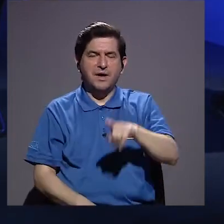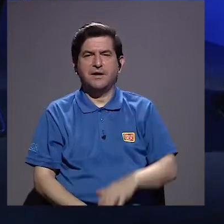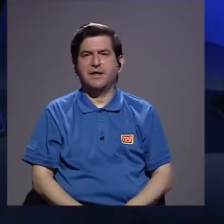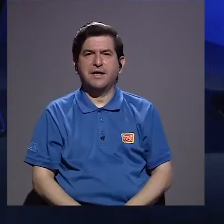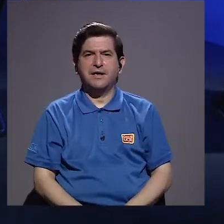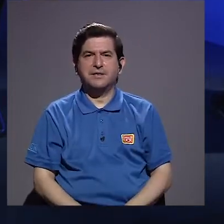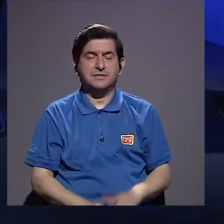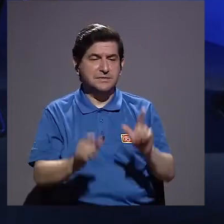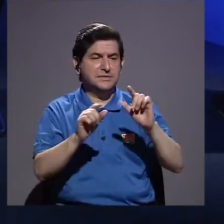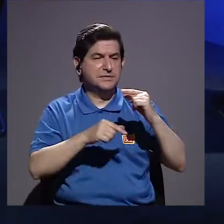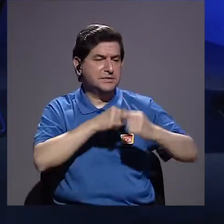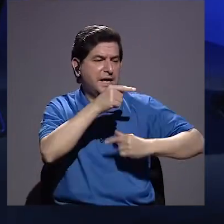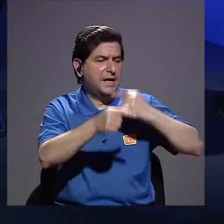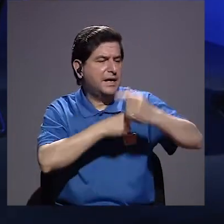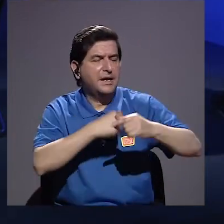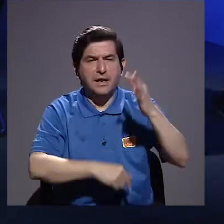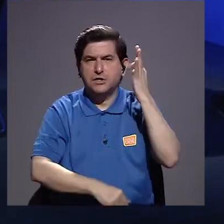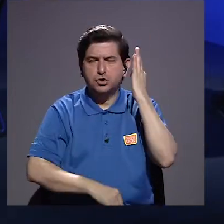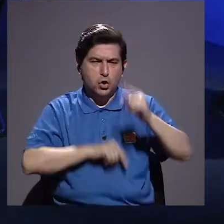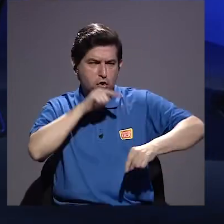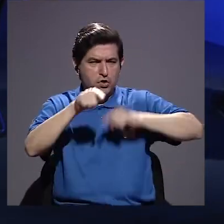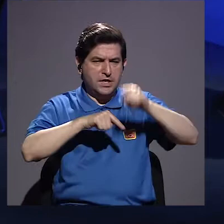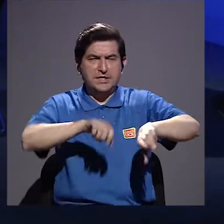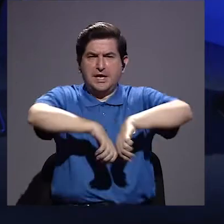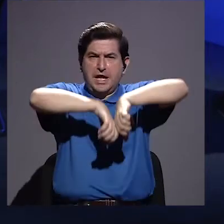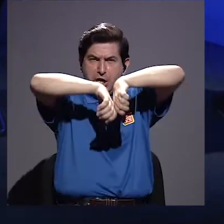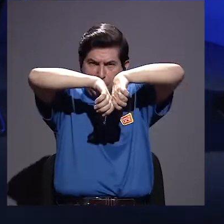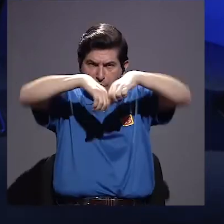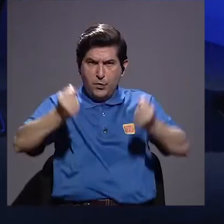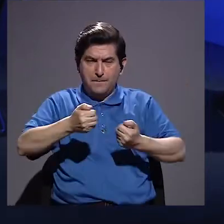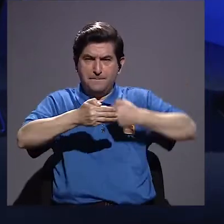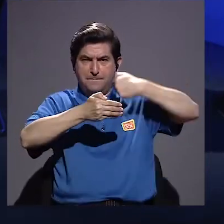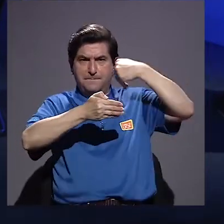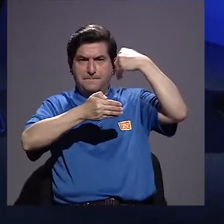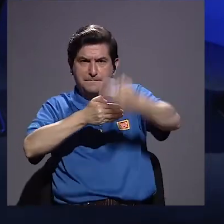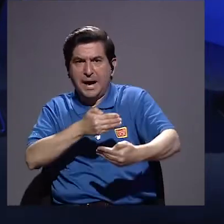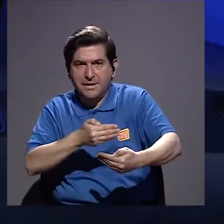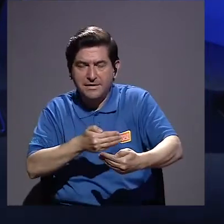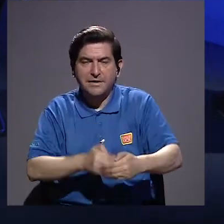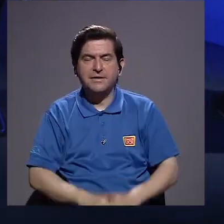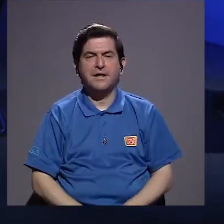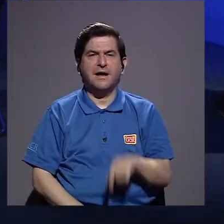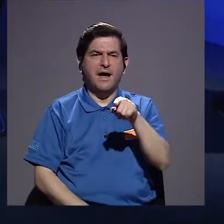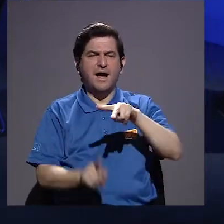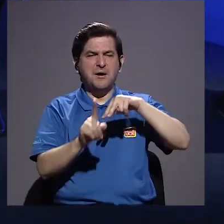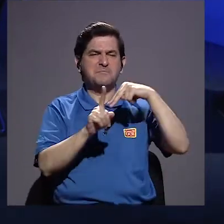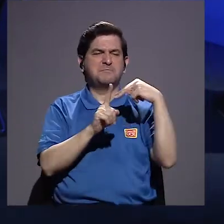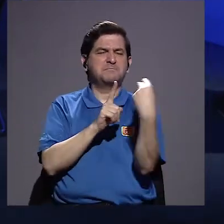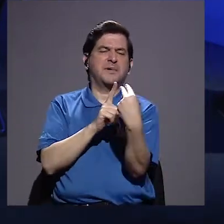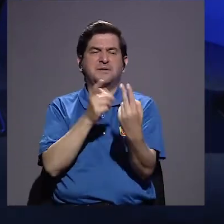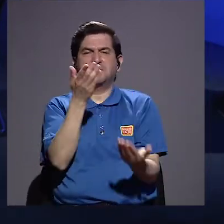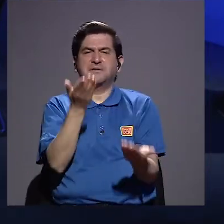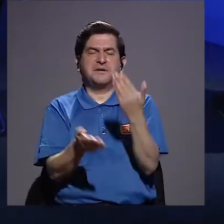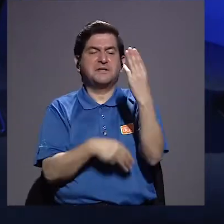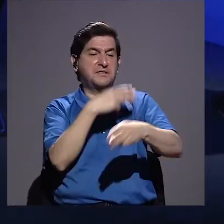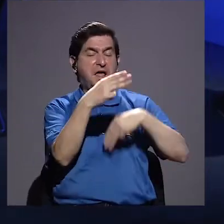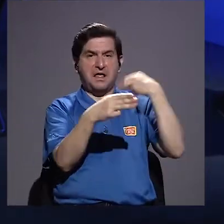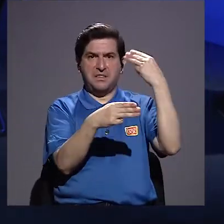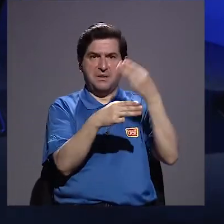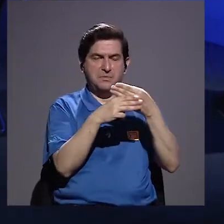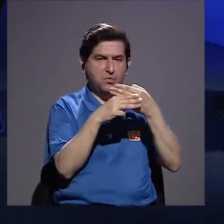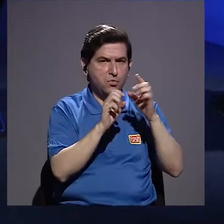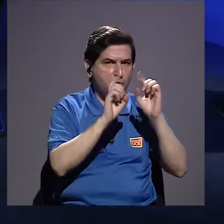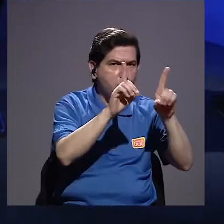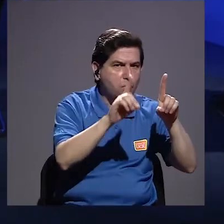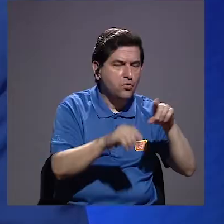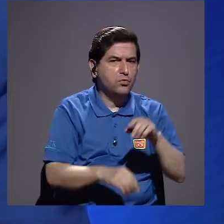esa generación de mujeres críticas que rompieron posteriormente los paradigmas no solo en el mundo